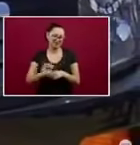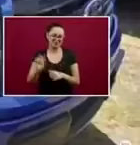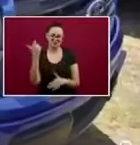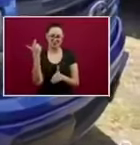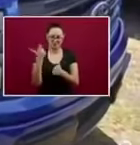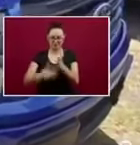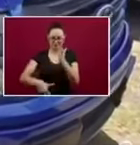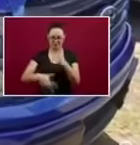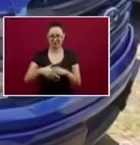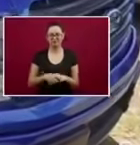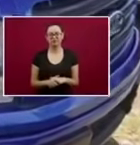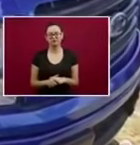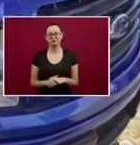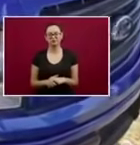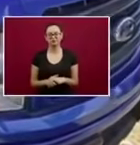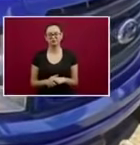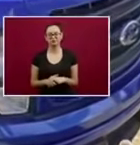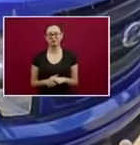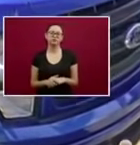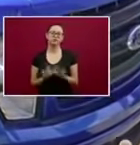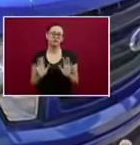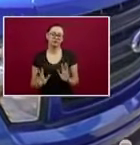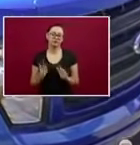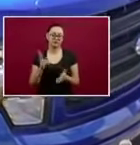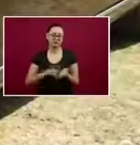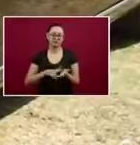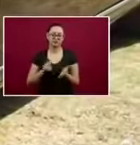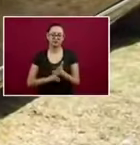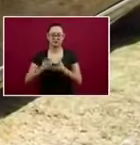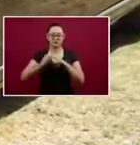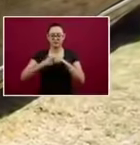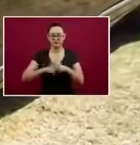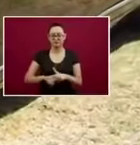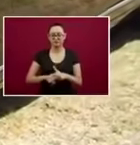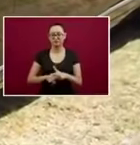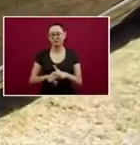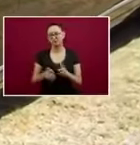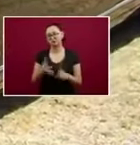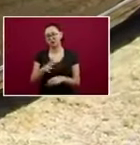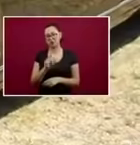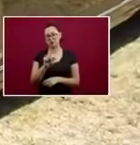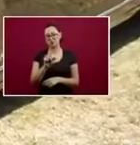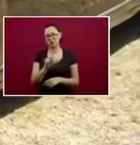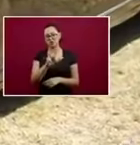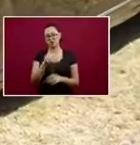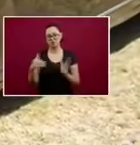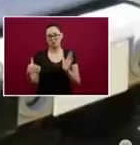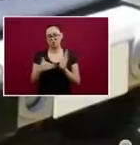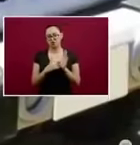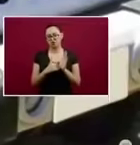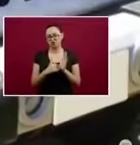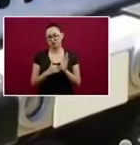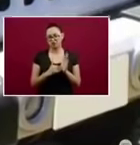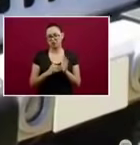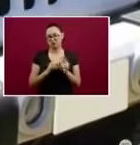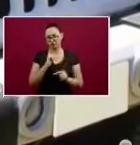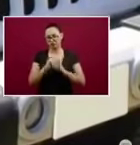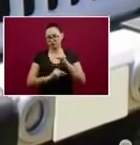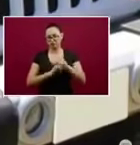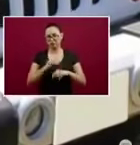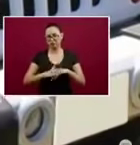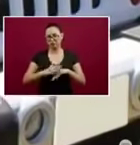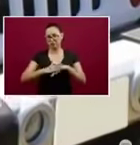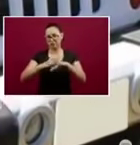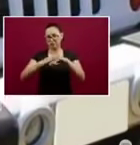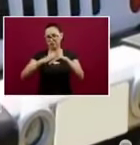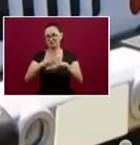evitar, justamente que ya haya reglas claras. Tú le puedes dar a asociaciones o fundaciones, no necesariamente tienen que ser en Bosques de